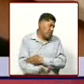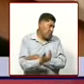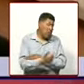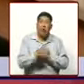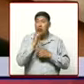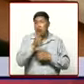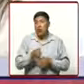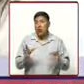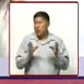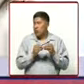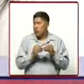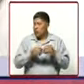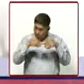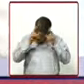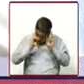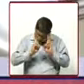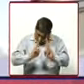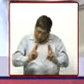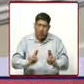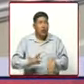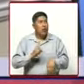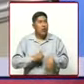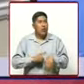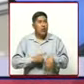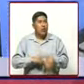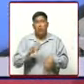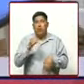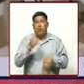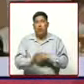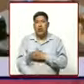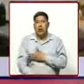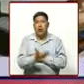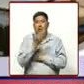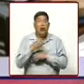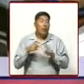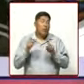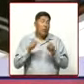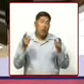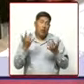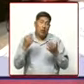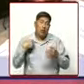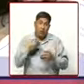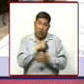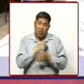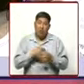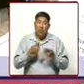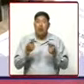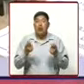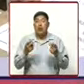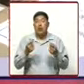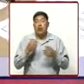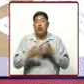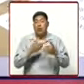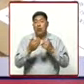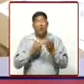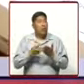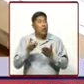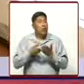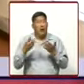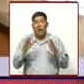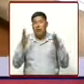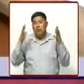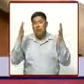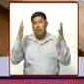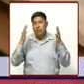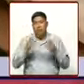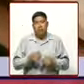sesión de honor que está prevista para las 10 de la mañana, pero esperamos que los parlamentarios apuren este proceso. Lo cierto es que ya hay humo